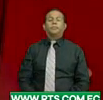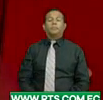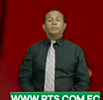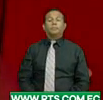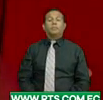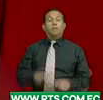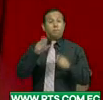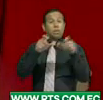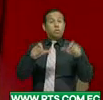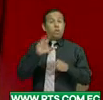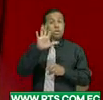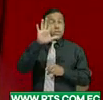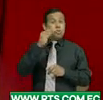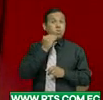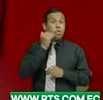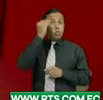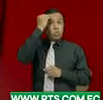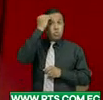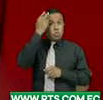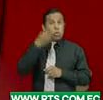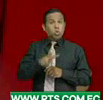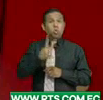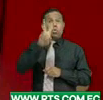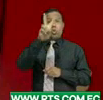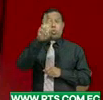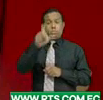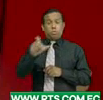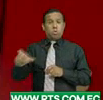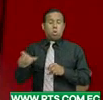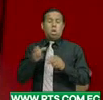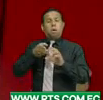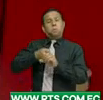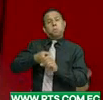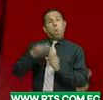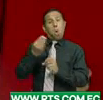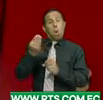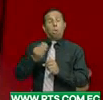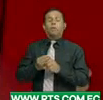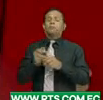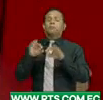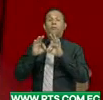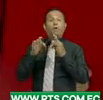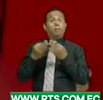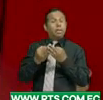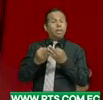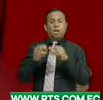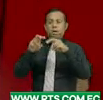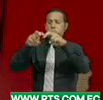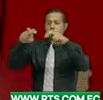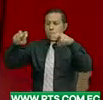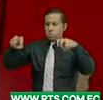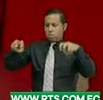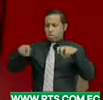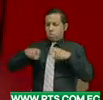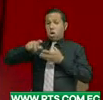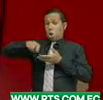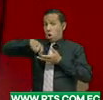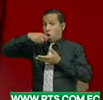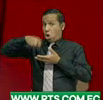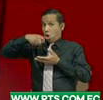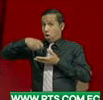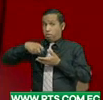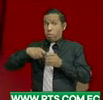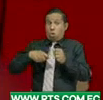5 adultos y 2 menores, integrantes de una misma familia, fueron asaltados por 3 delincuentes, uno de